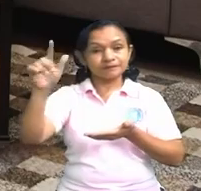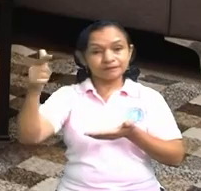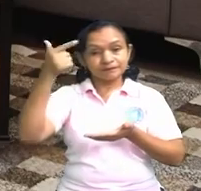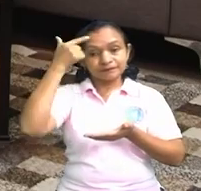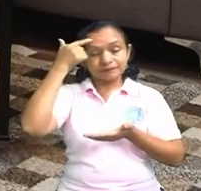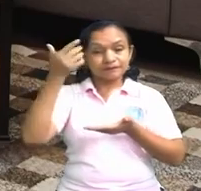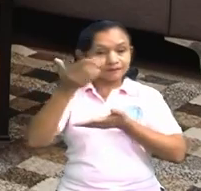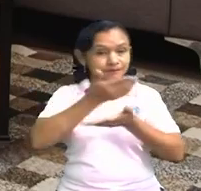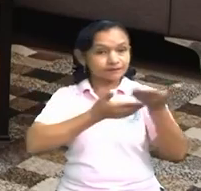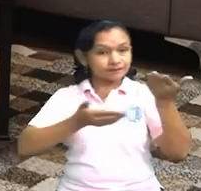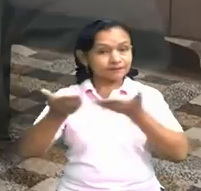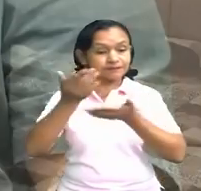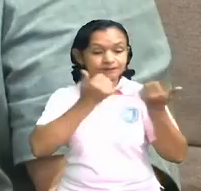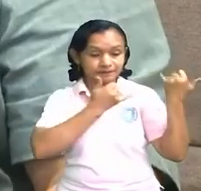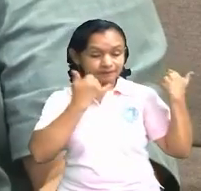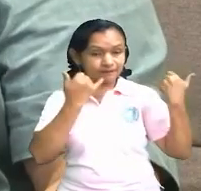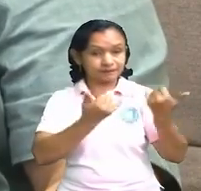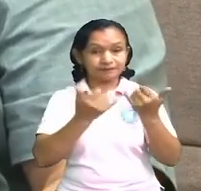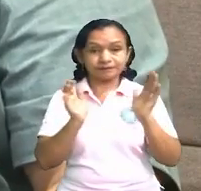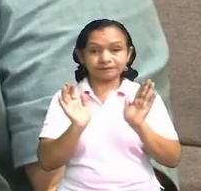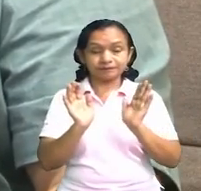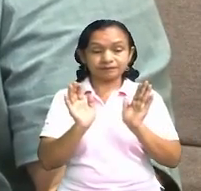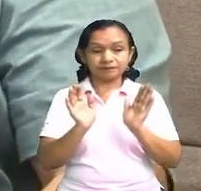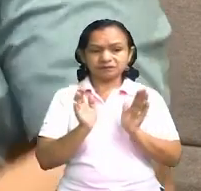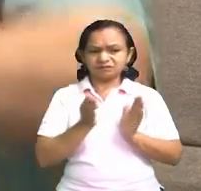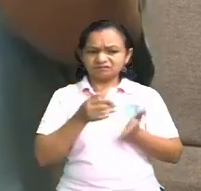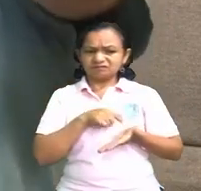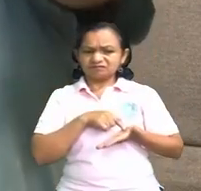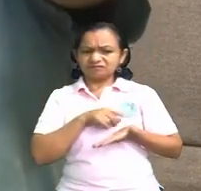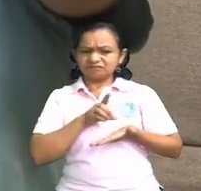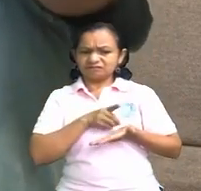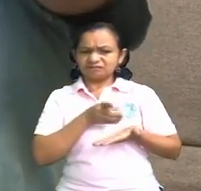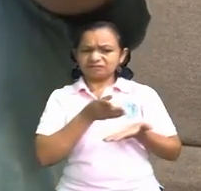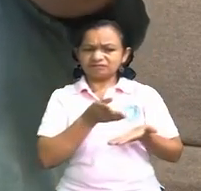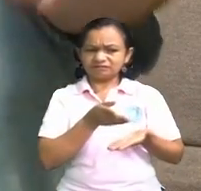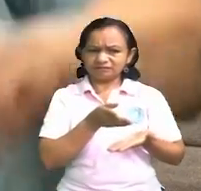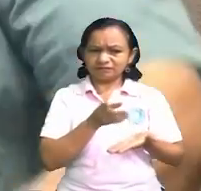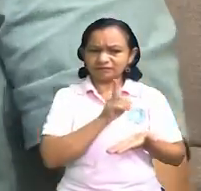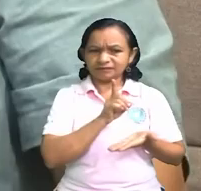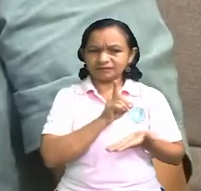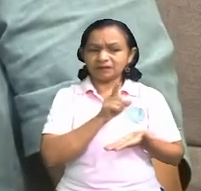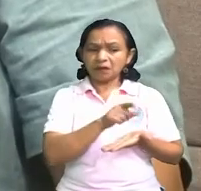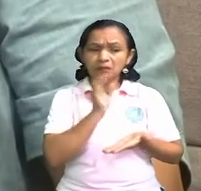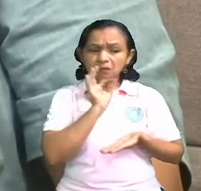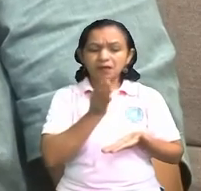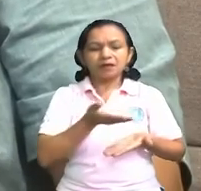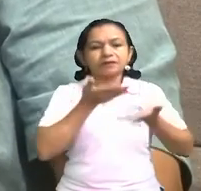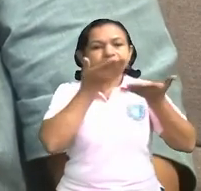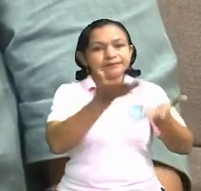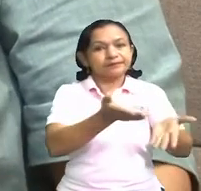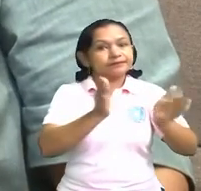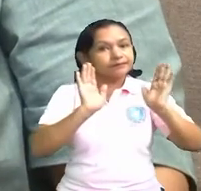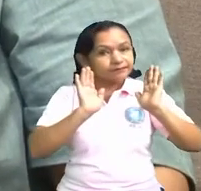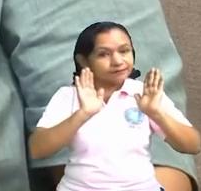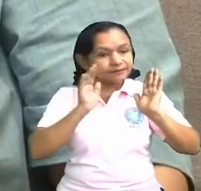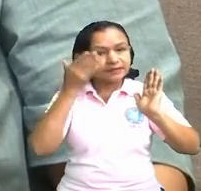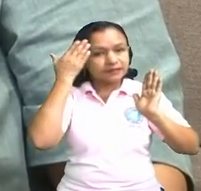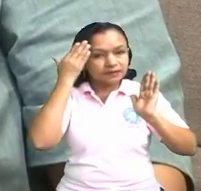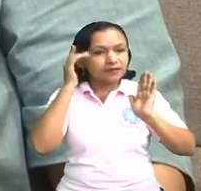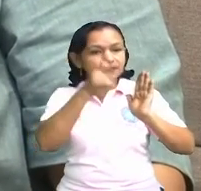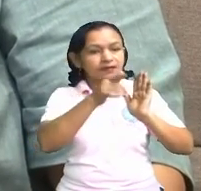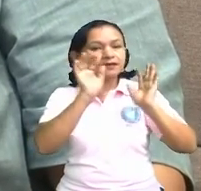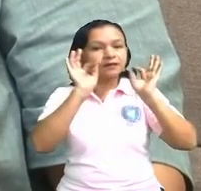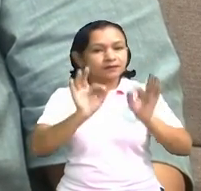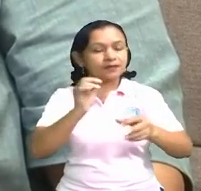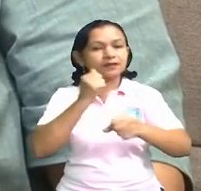confianza en nuestro gobierno y en nuestras instituciones. Nadie va a depositar un bien valorado en $700,000 si no le